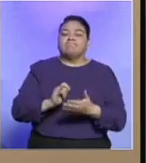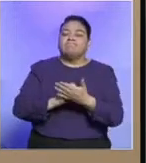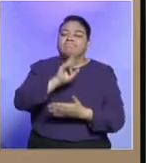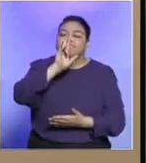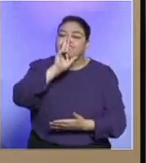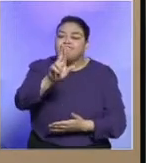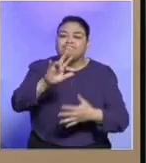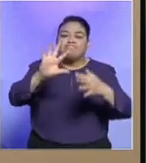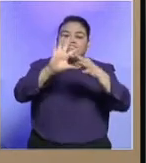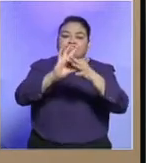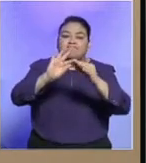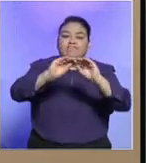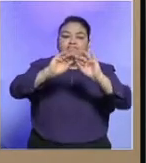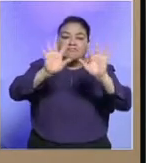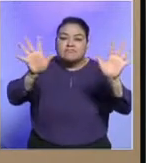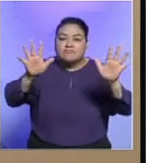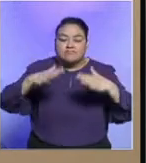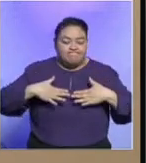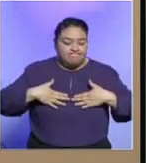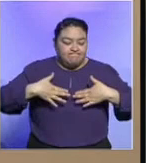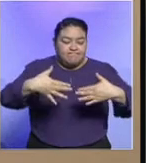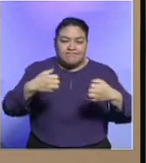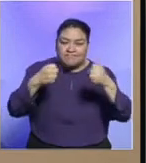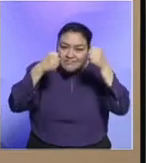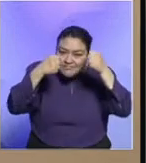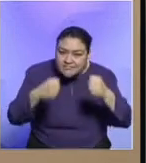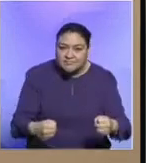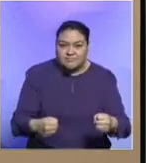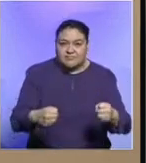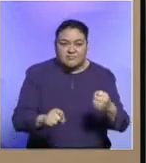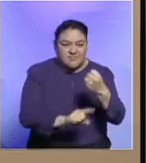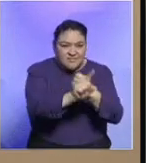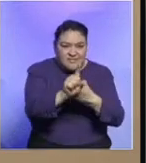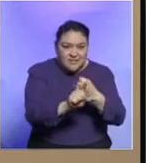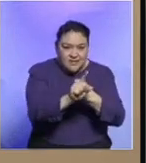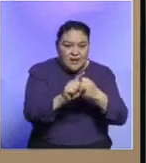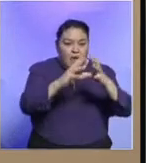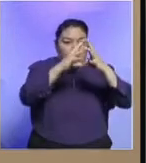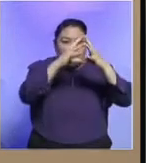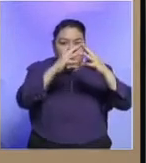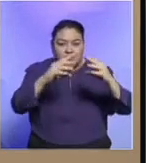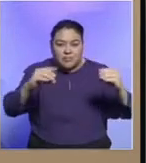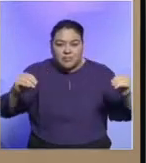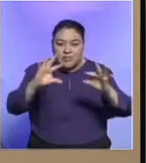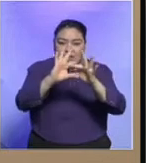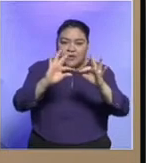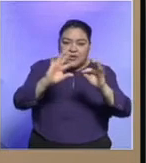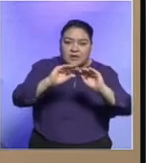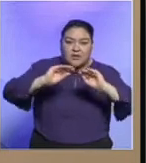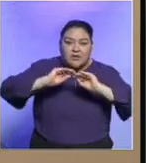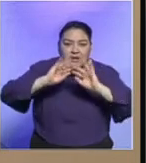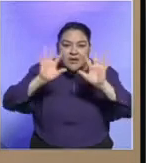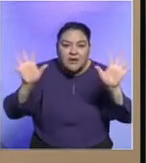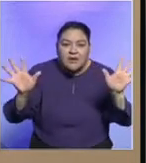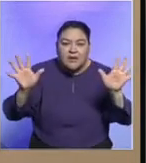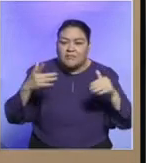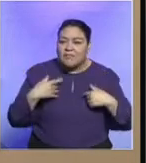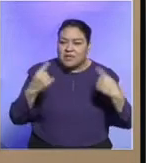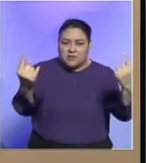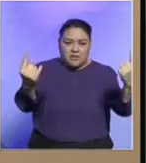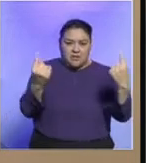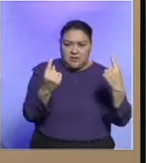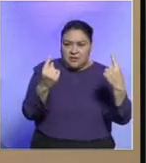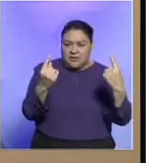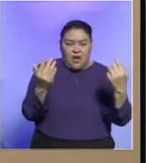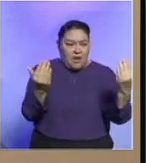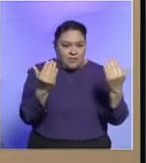claridad, dar certeza y resolver y disolver los conflictos entre las partes